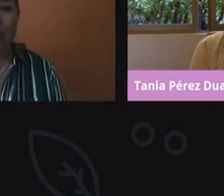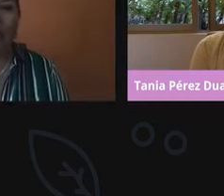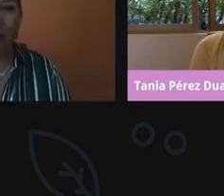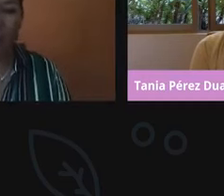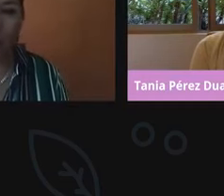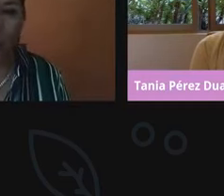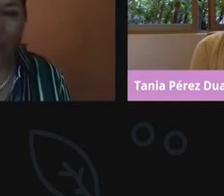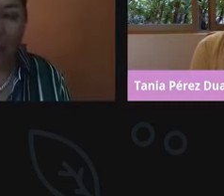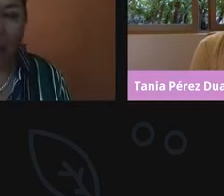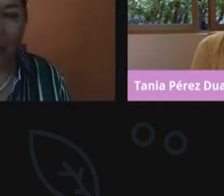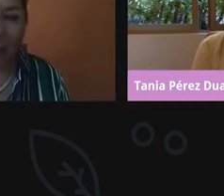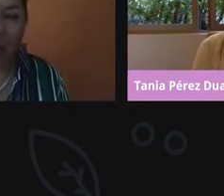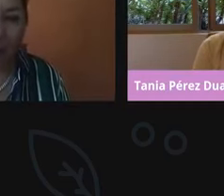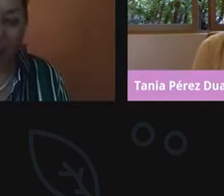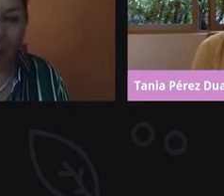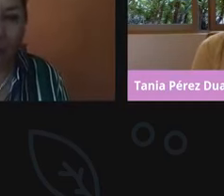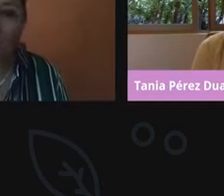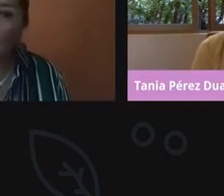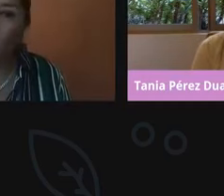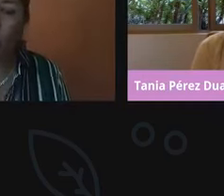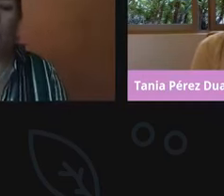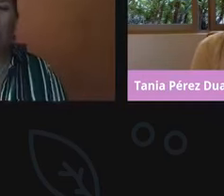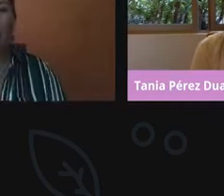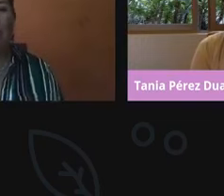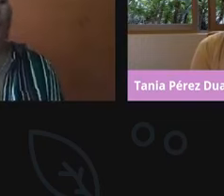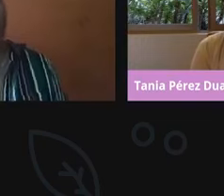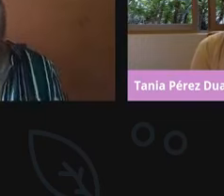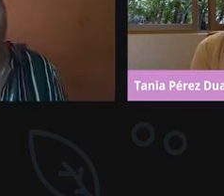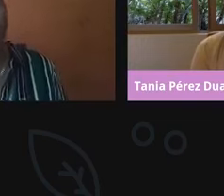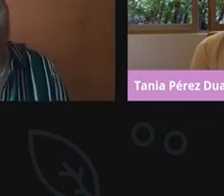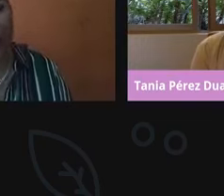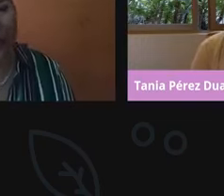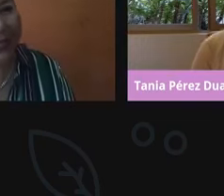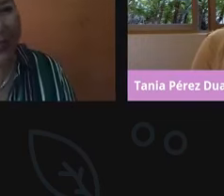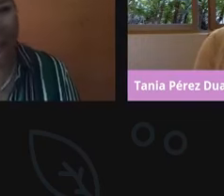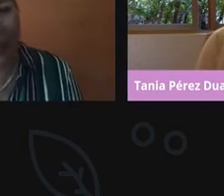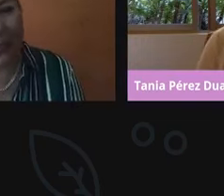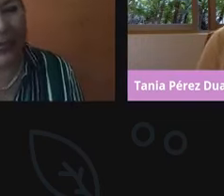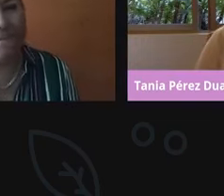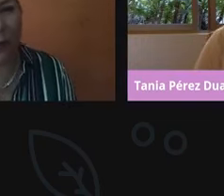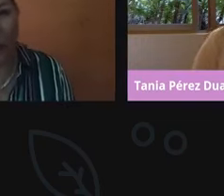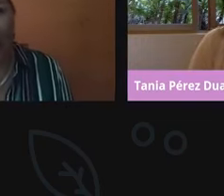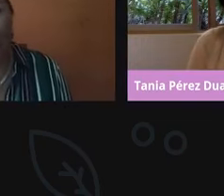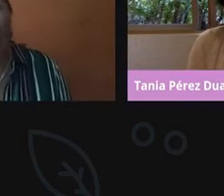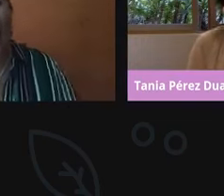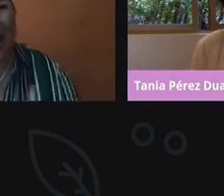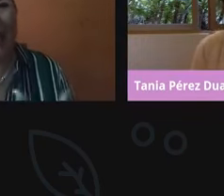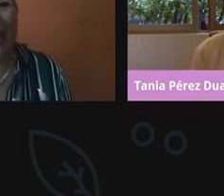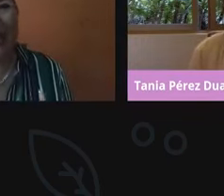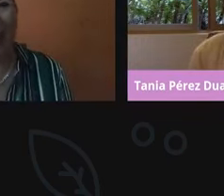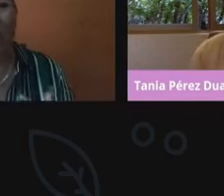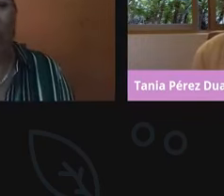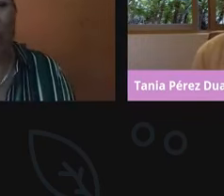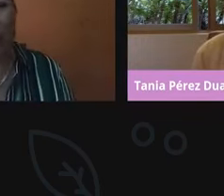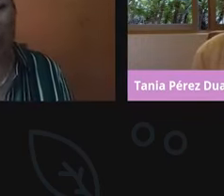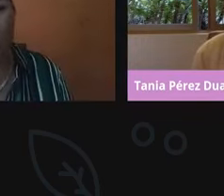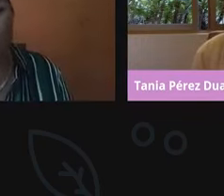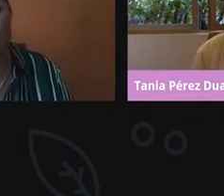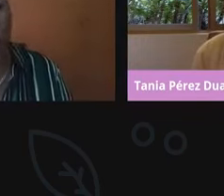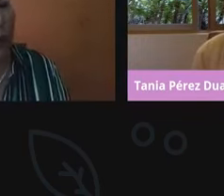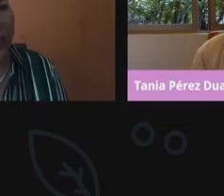nochecita. Todos los miércoles. Doctora, pues empecemos a abordar el tema, tema sí, importante. Entendamos